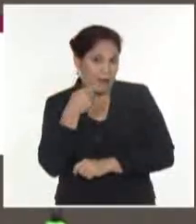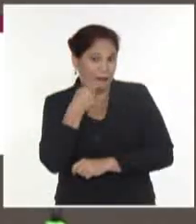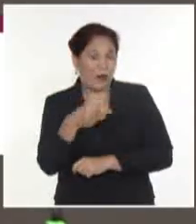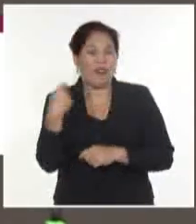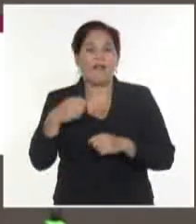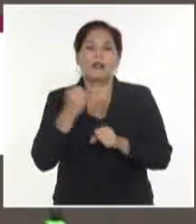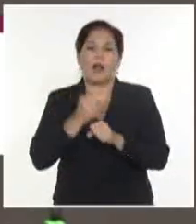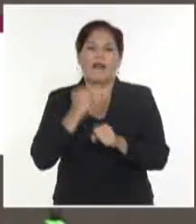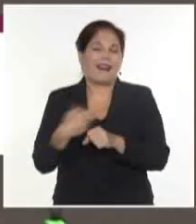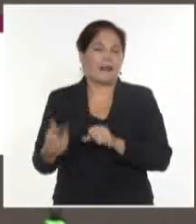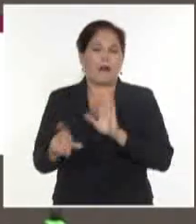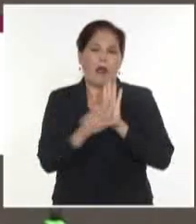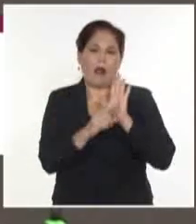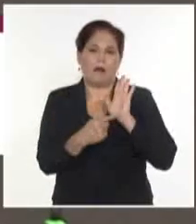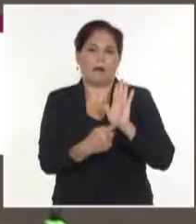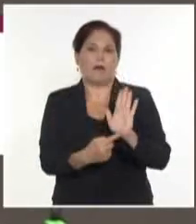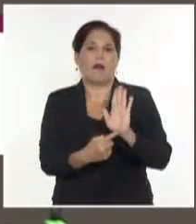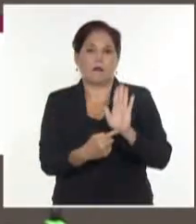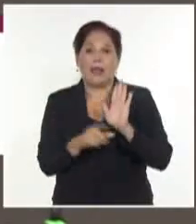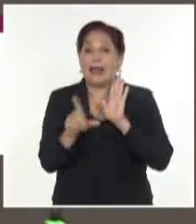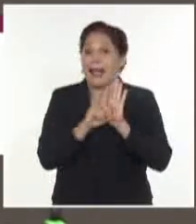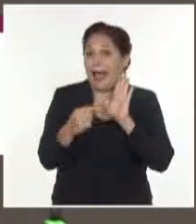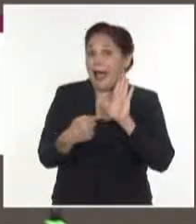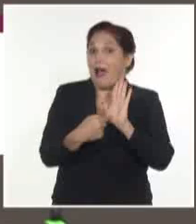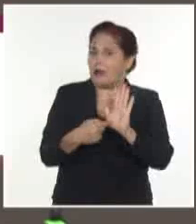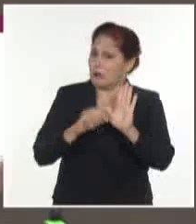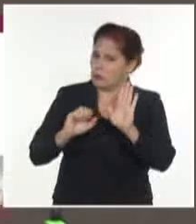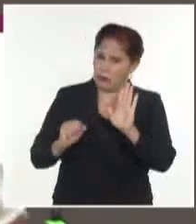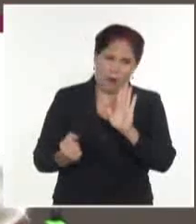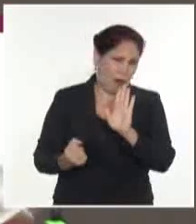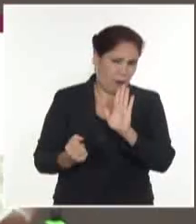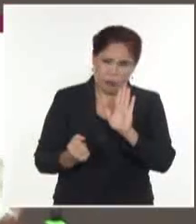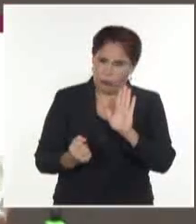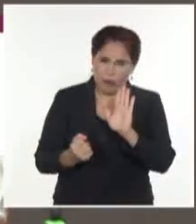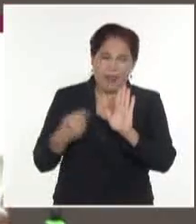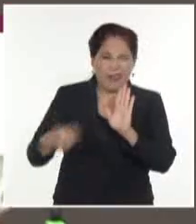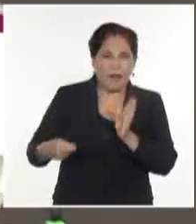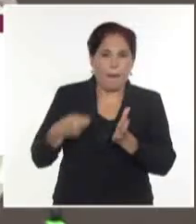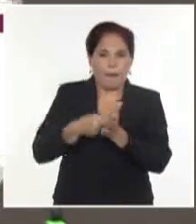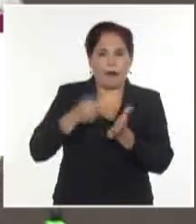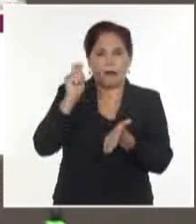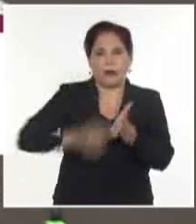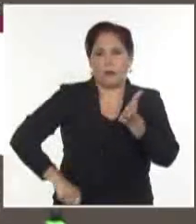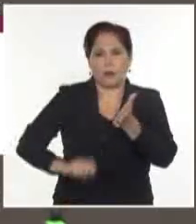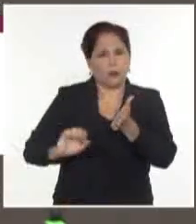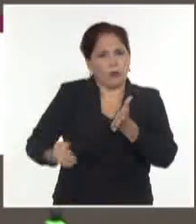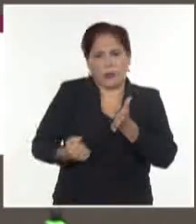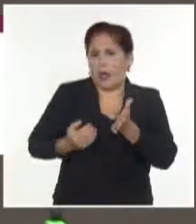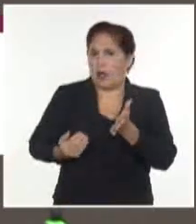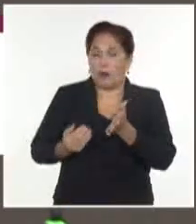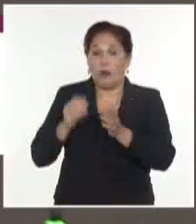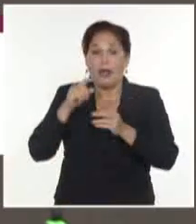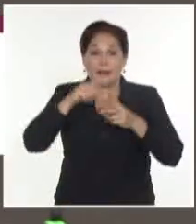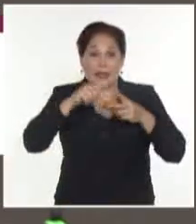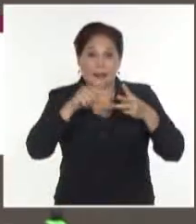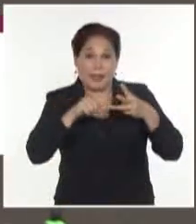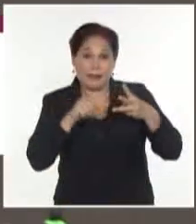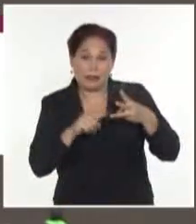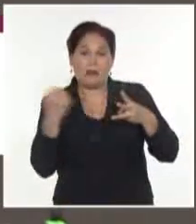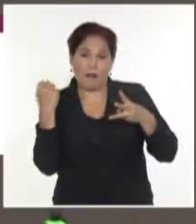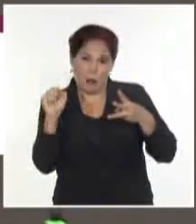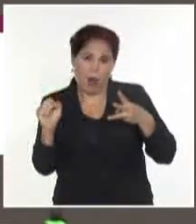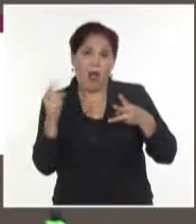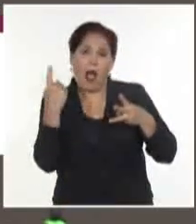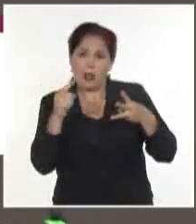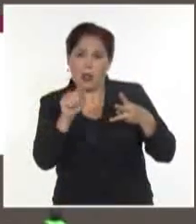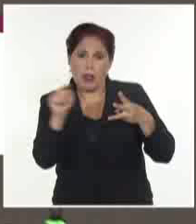legalidad, que era un complemento de la economía y que tenía que pagar impuestos. Y esas tres cosas se están violando de alguna manera,